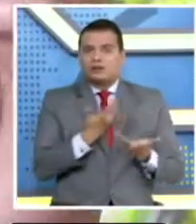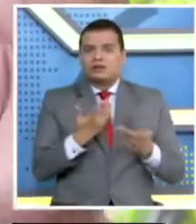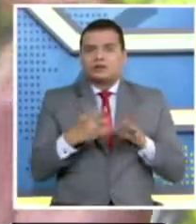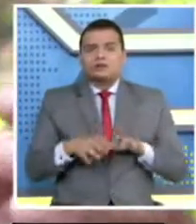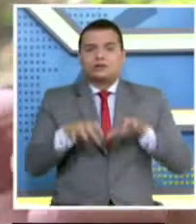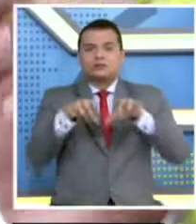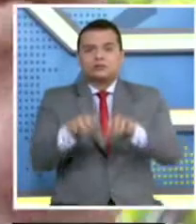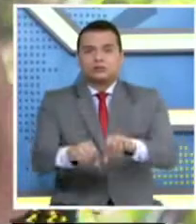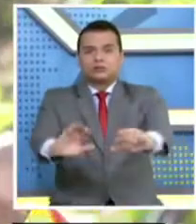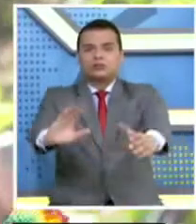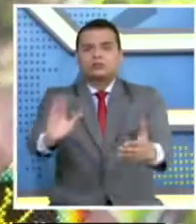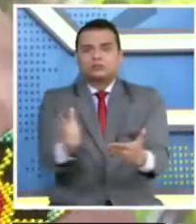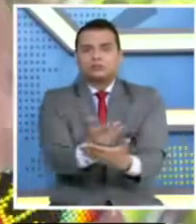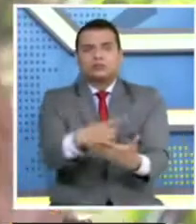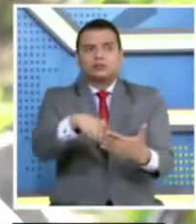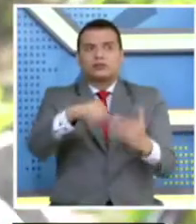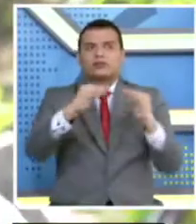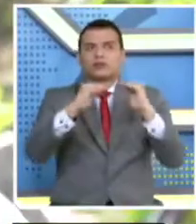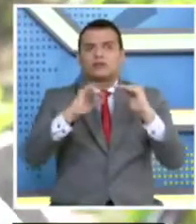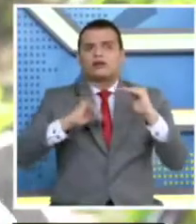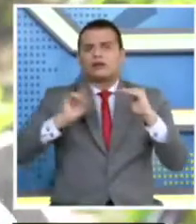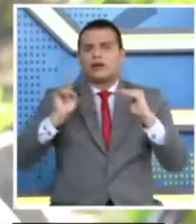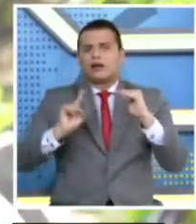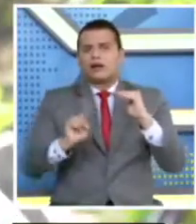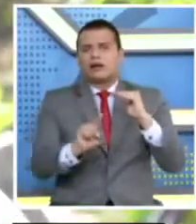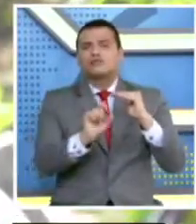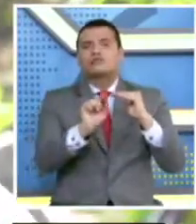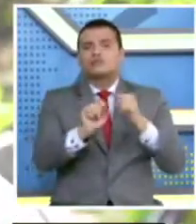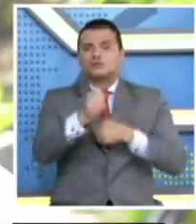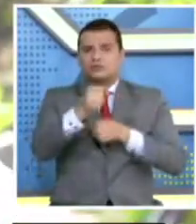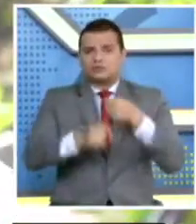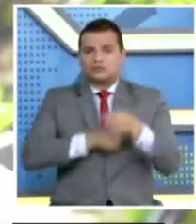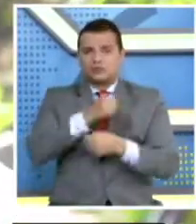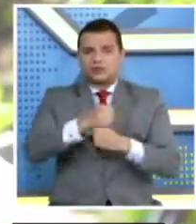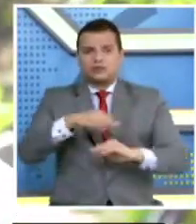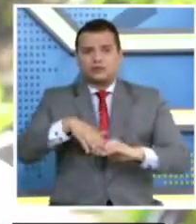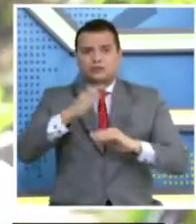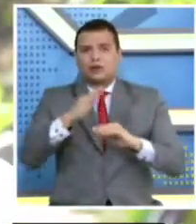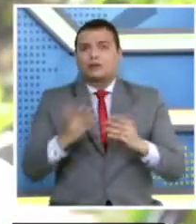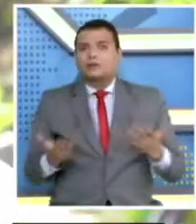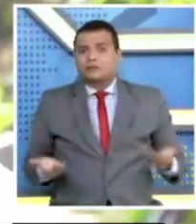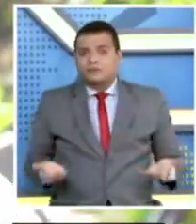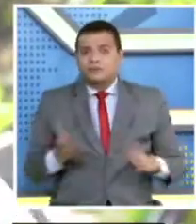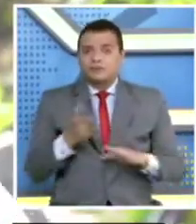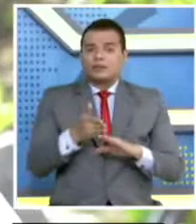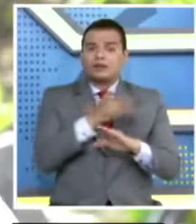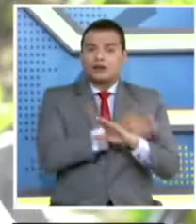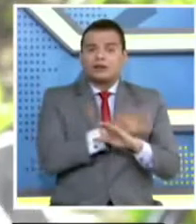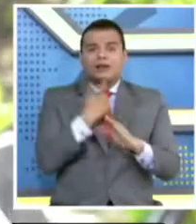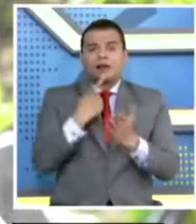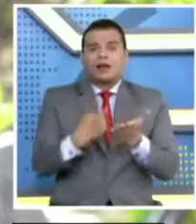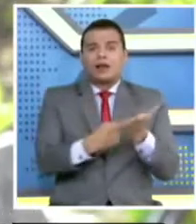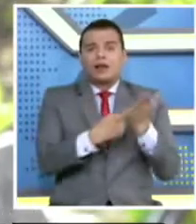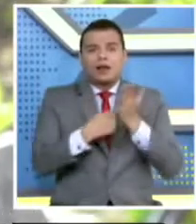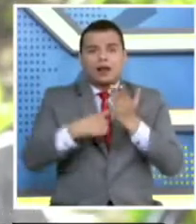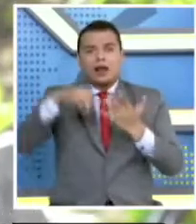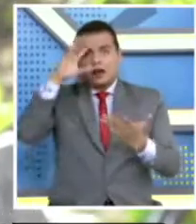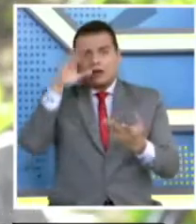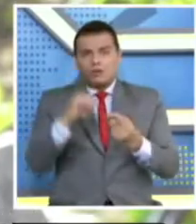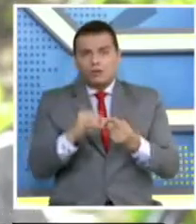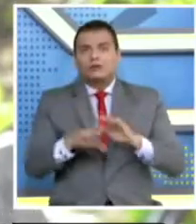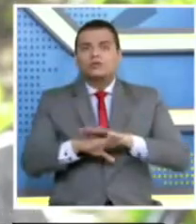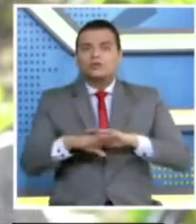intervenir sobre unas familias que tienen un derecho de vivienda de más de 11 años, tendrían que haber generado un espacio no solamente de negociación, sino